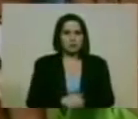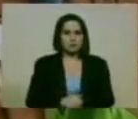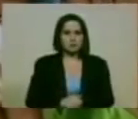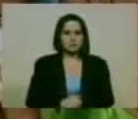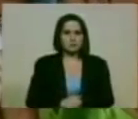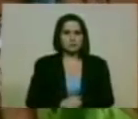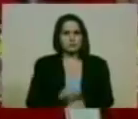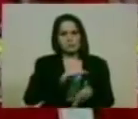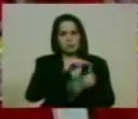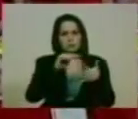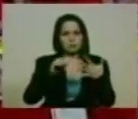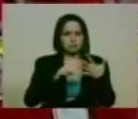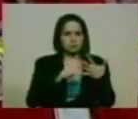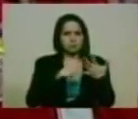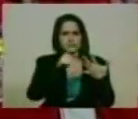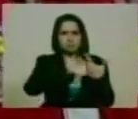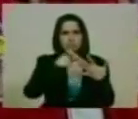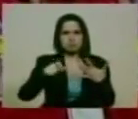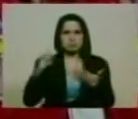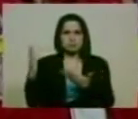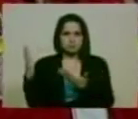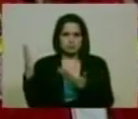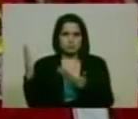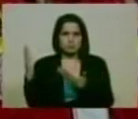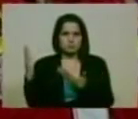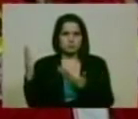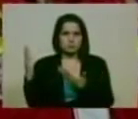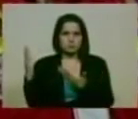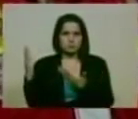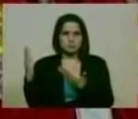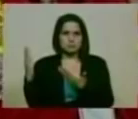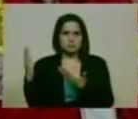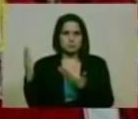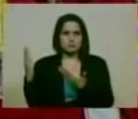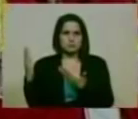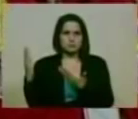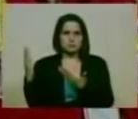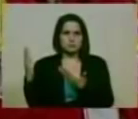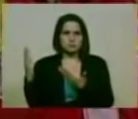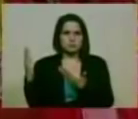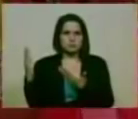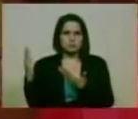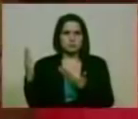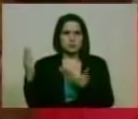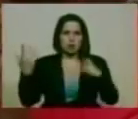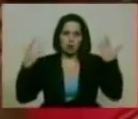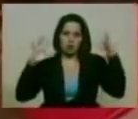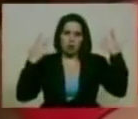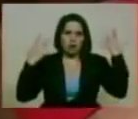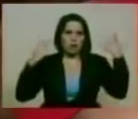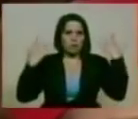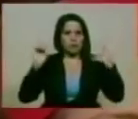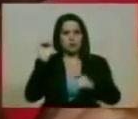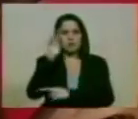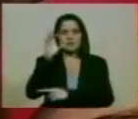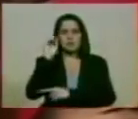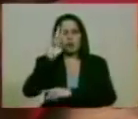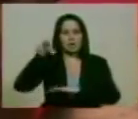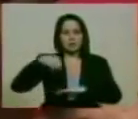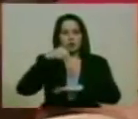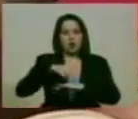Josefina González, Eneida Rivas, Alberto Aray, Mayrelis Barbosa. Un aplauso a la Asamblea Nacional